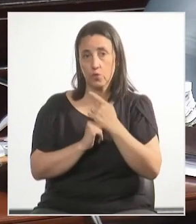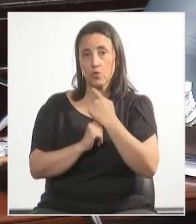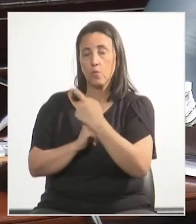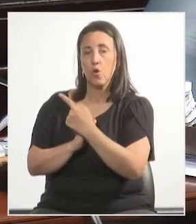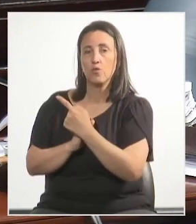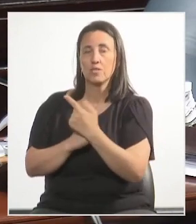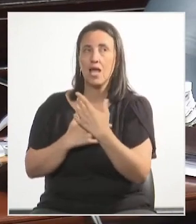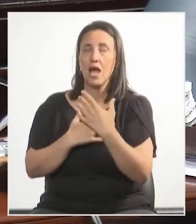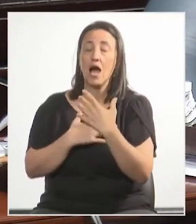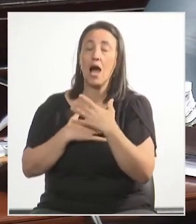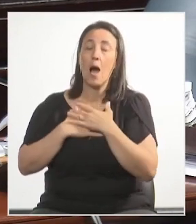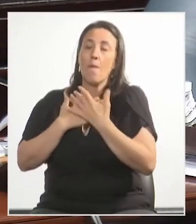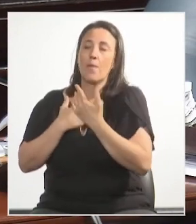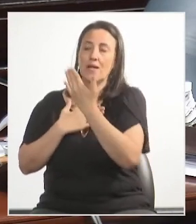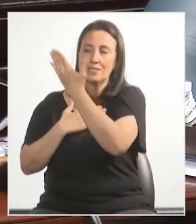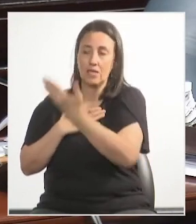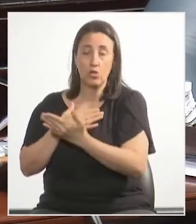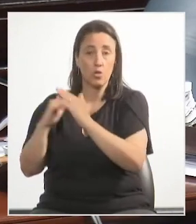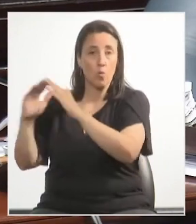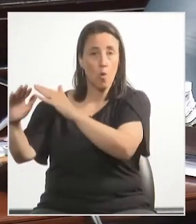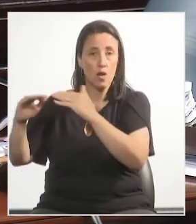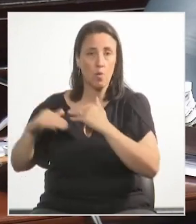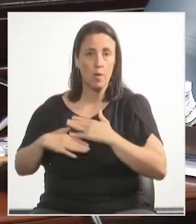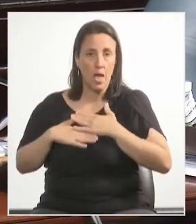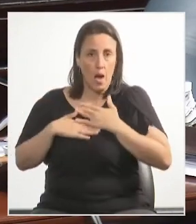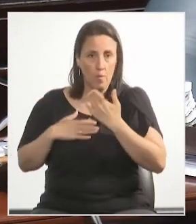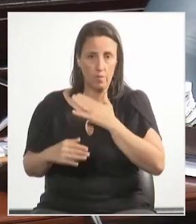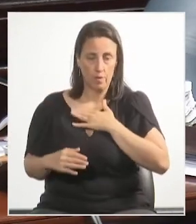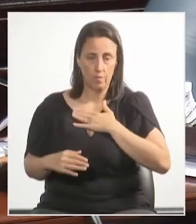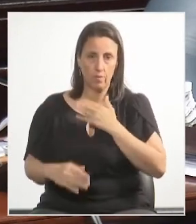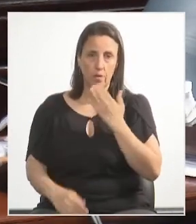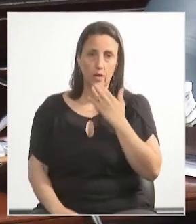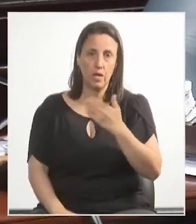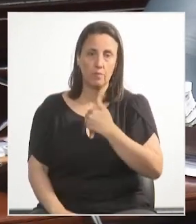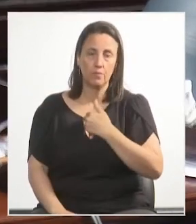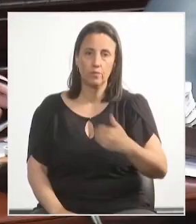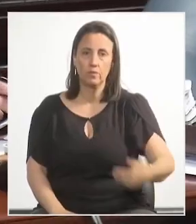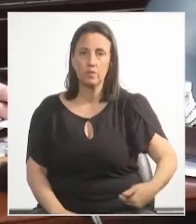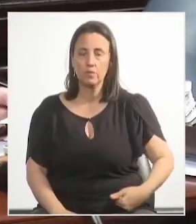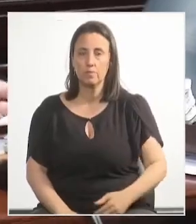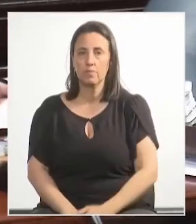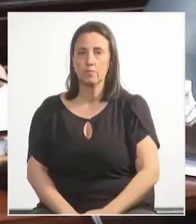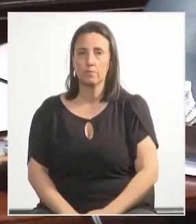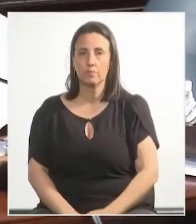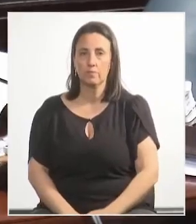amarás al prójimo como a ti mismo. Gracias, señor presidente.